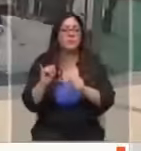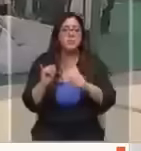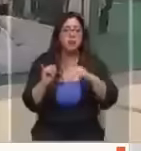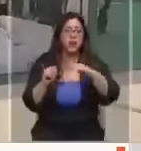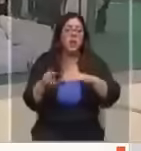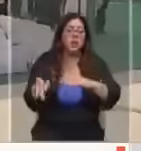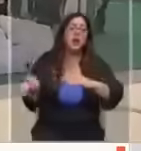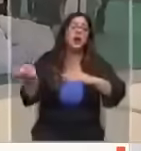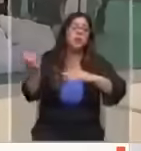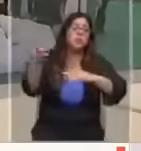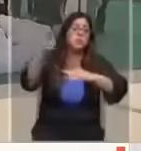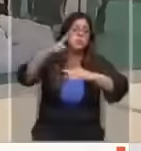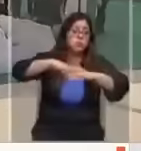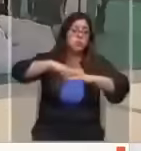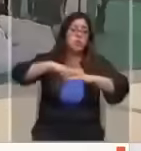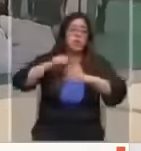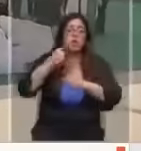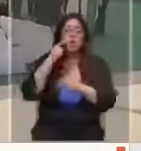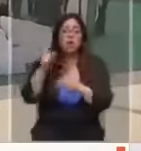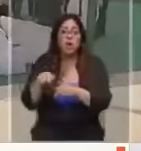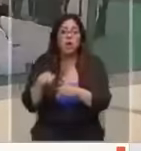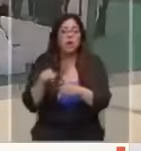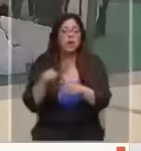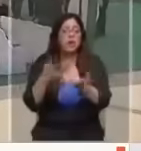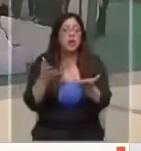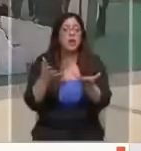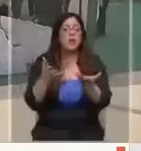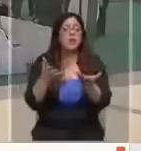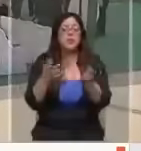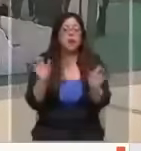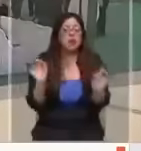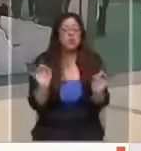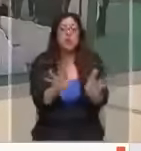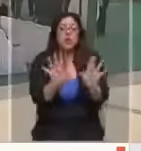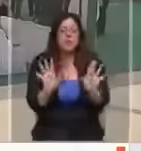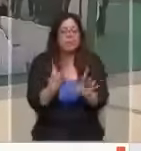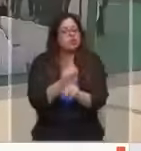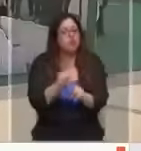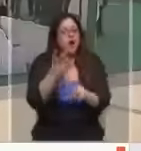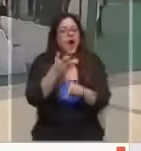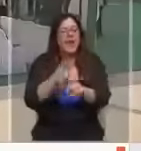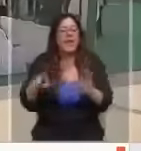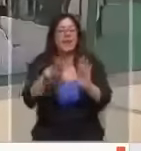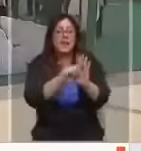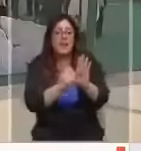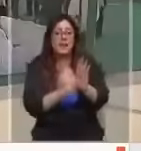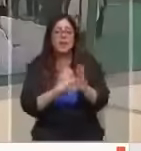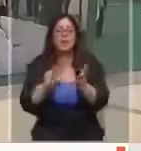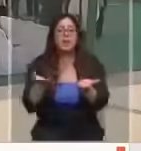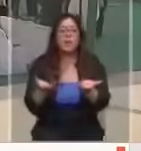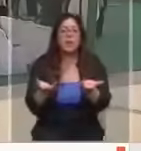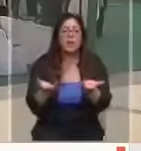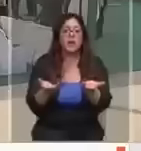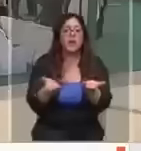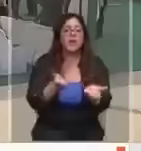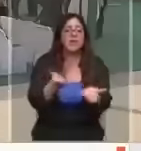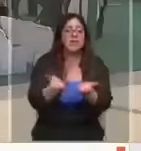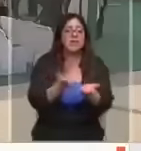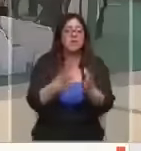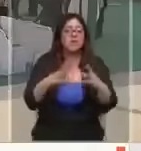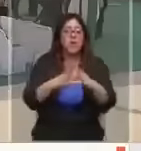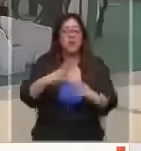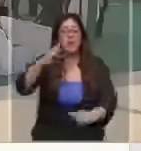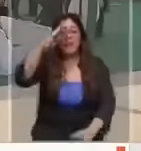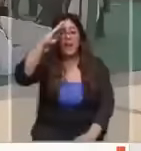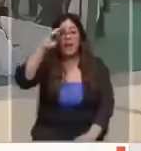bueno, nada de esto está hecho al azar. Sí. Hay un reglamento, que es el reglamento del servicio de la guarnición de la Fuerza Armada,